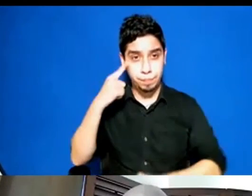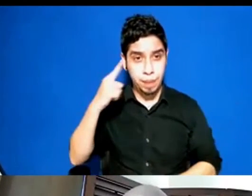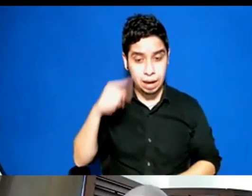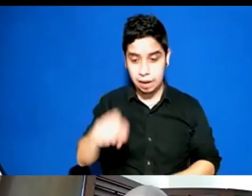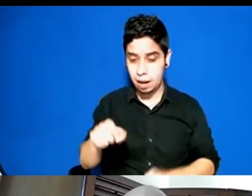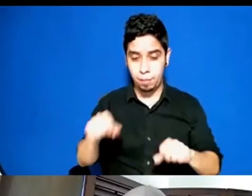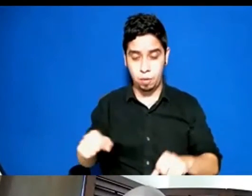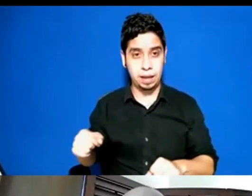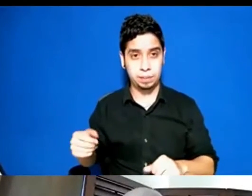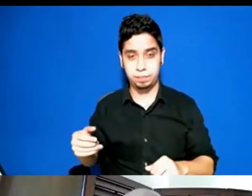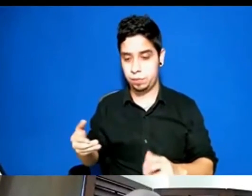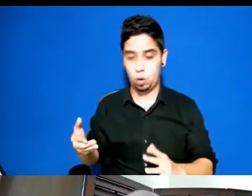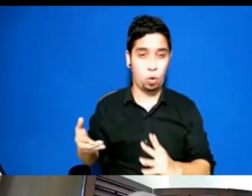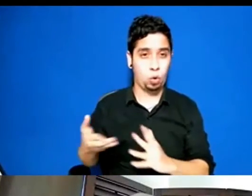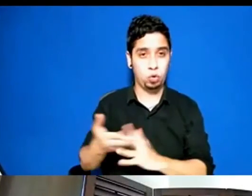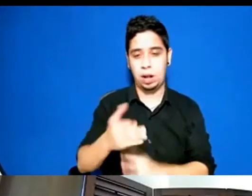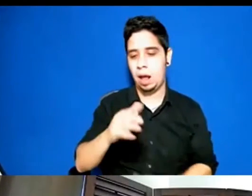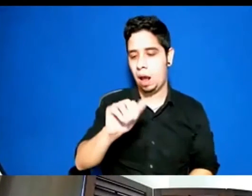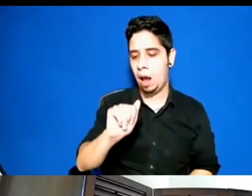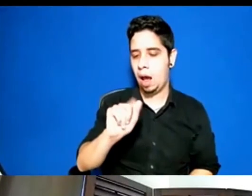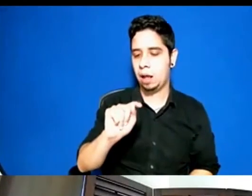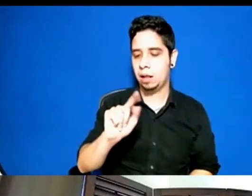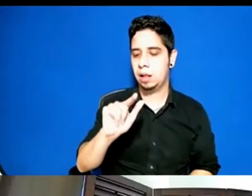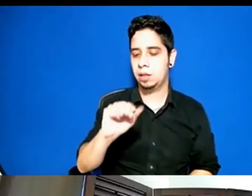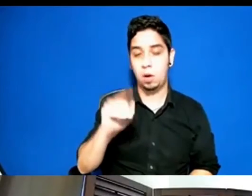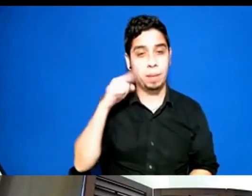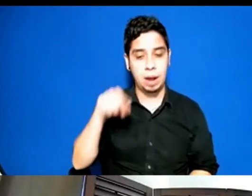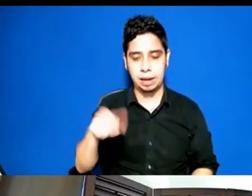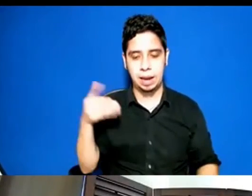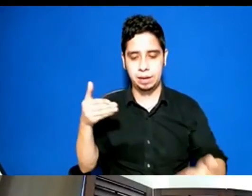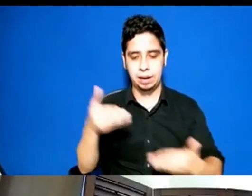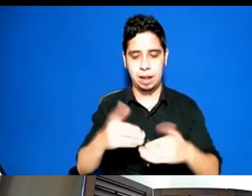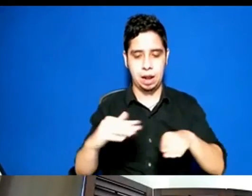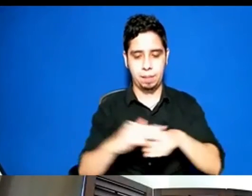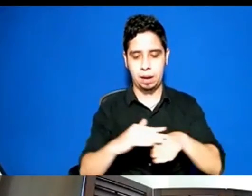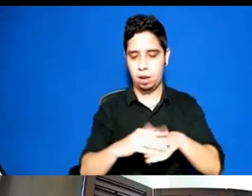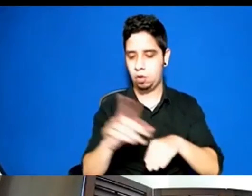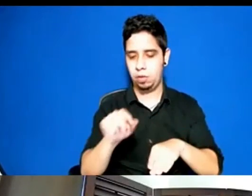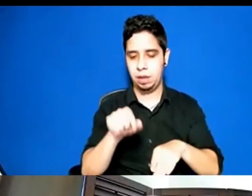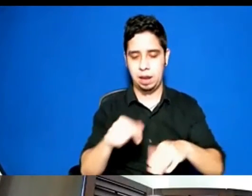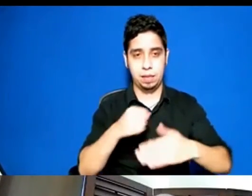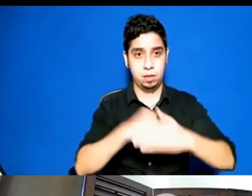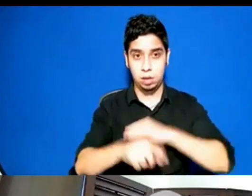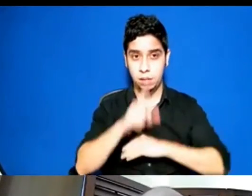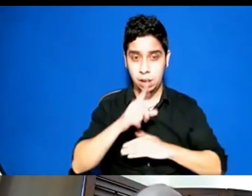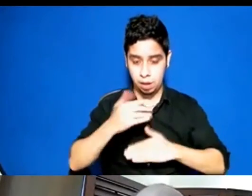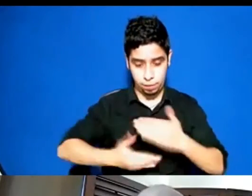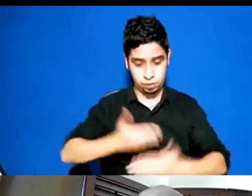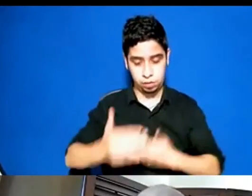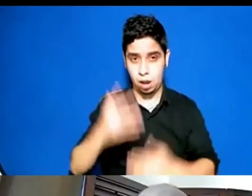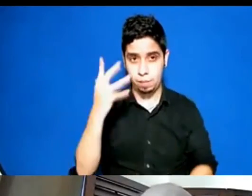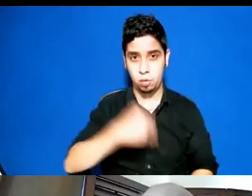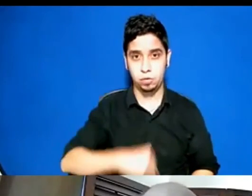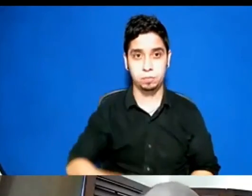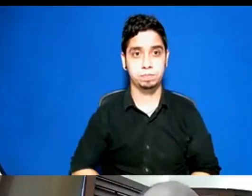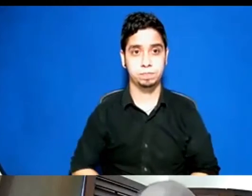Atlántico para regresar a la playa donde ella nació. Es algo maravilloso. Eso a mí me mata.